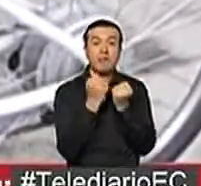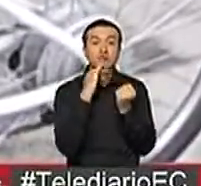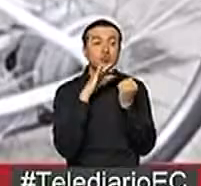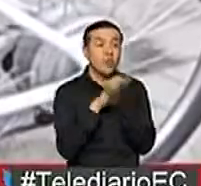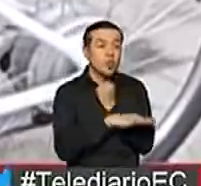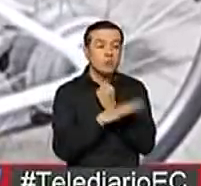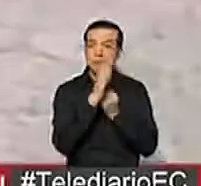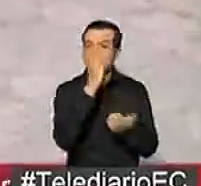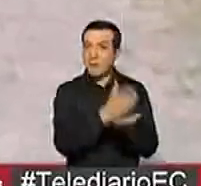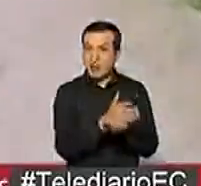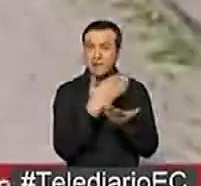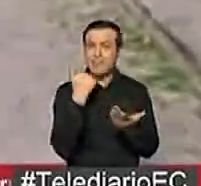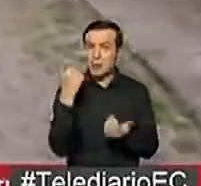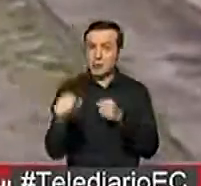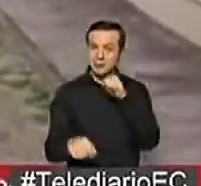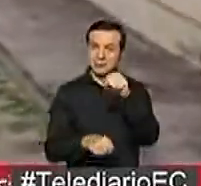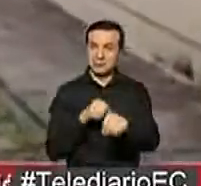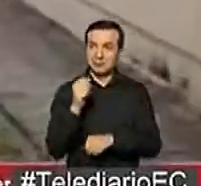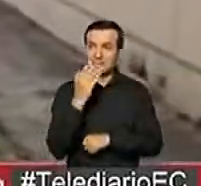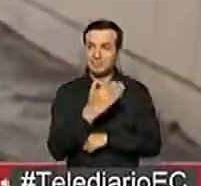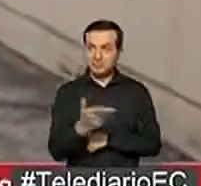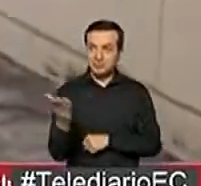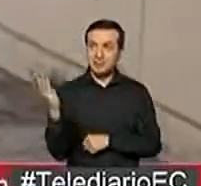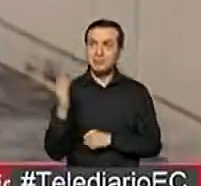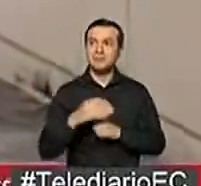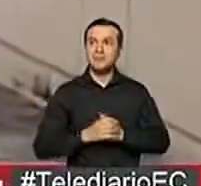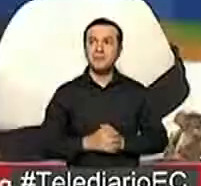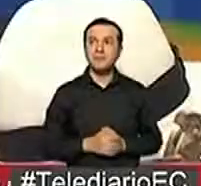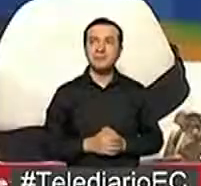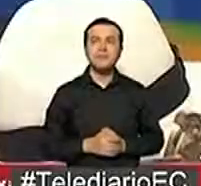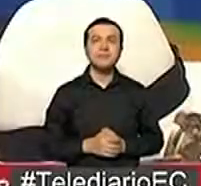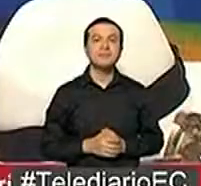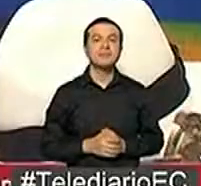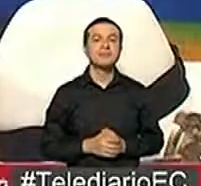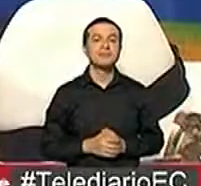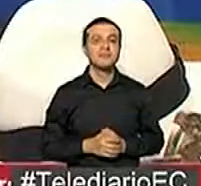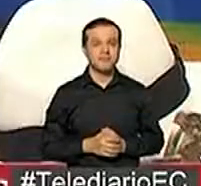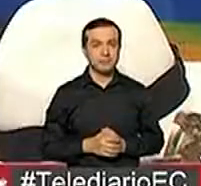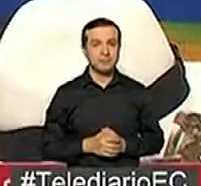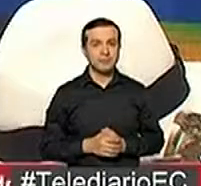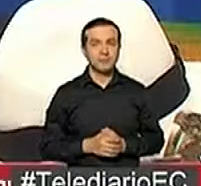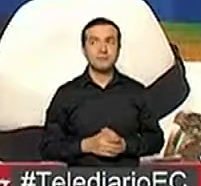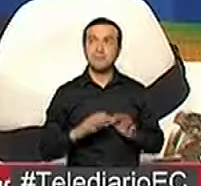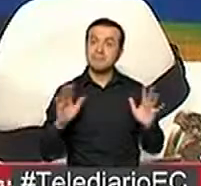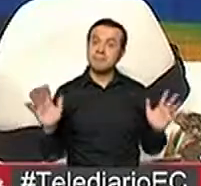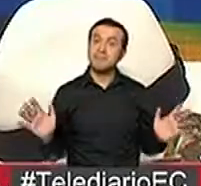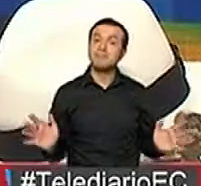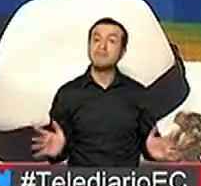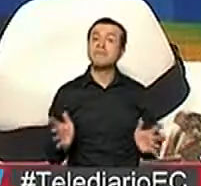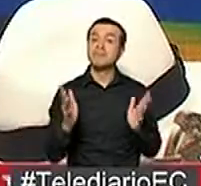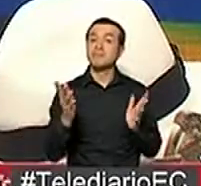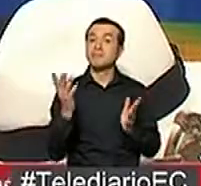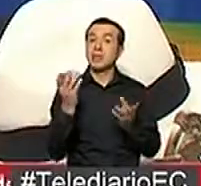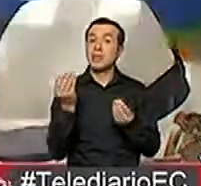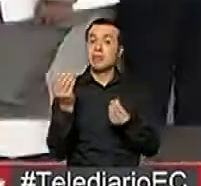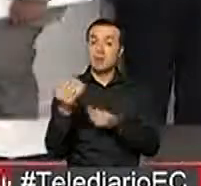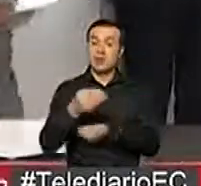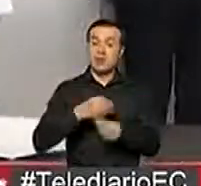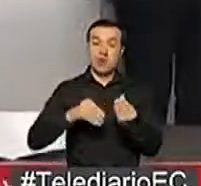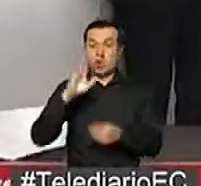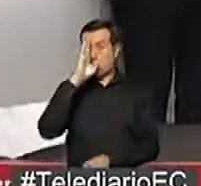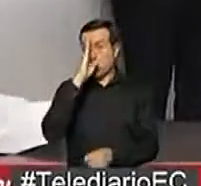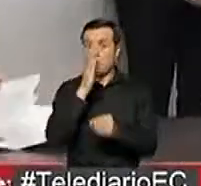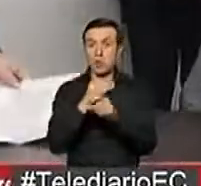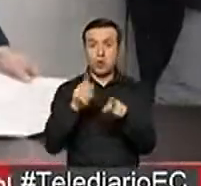del medio ambiente. Mariuxi Buenaño, Medios Públicos. Promoción, difusión y atracción de inversiones son los objetivos